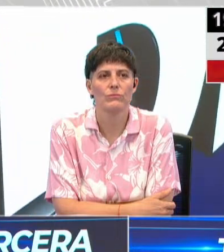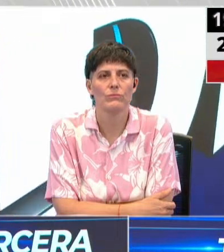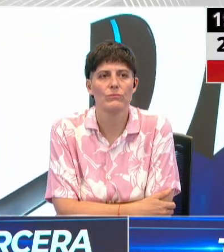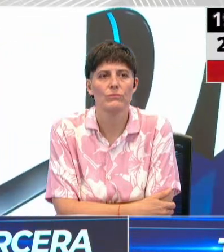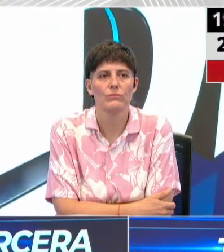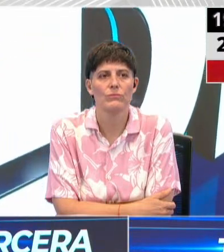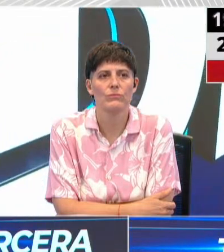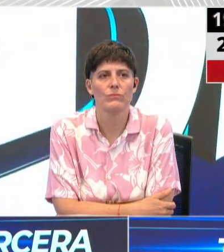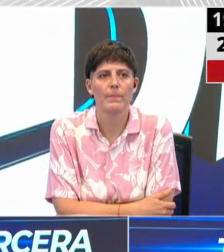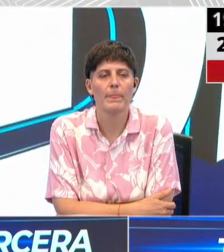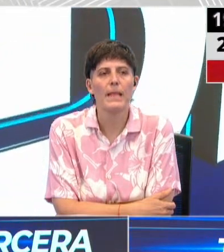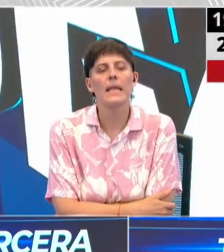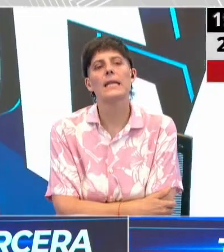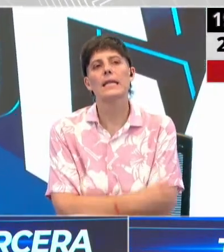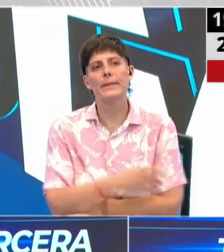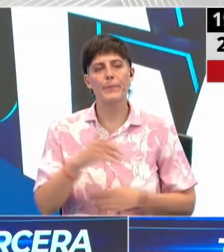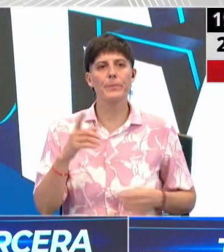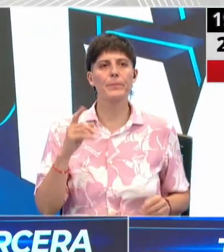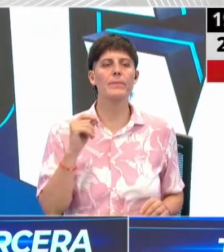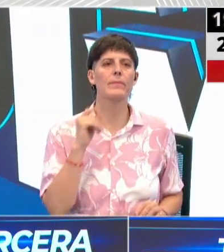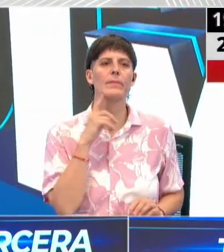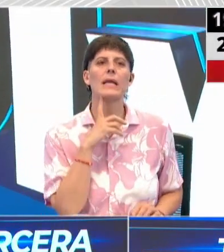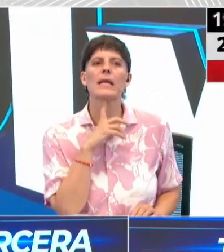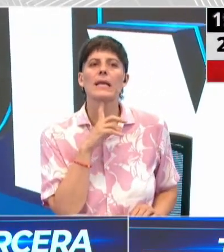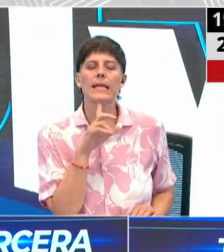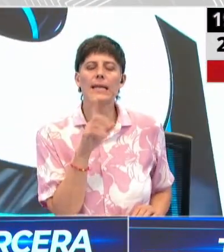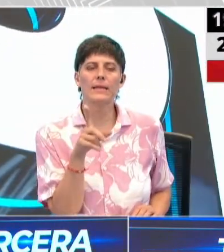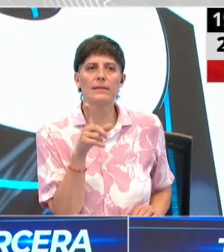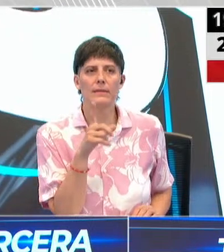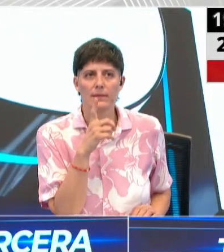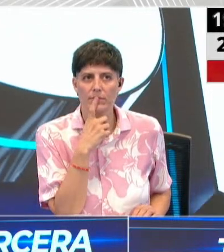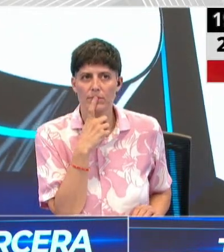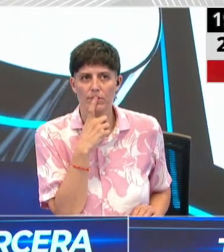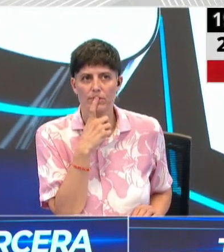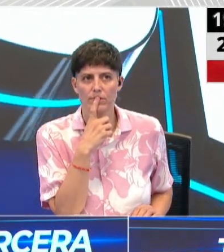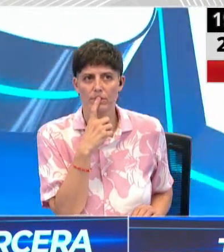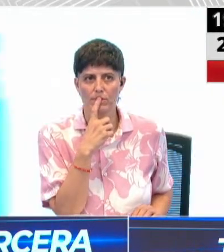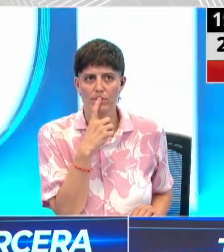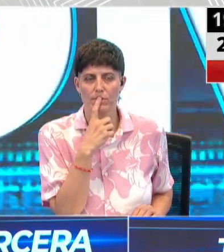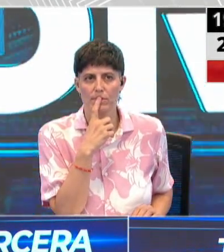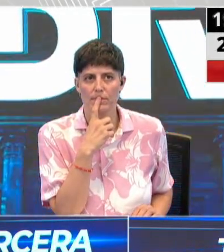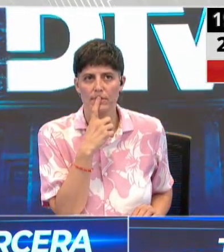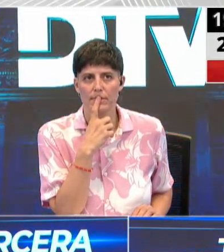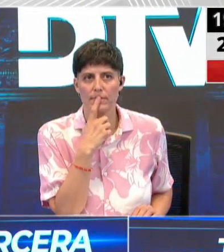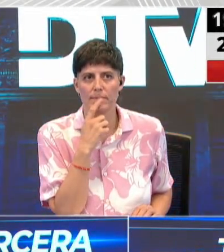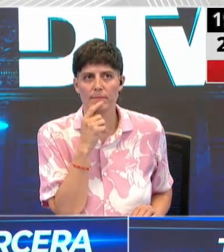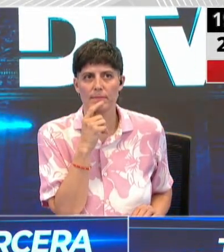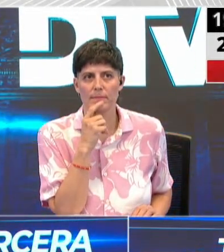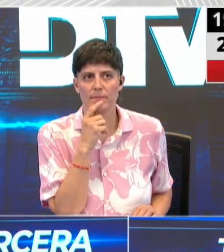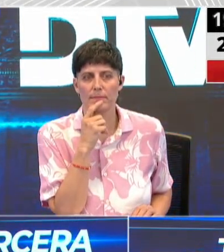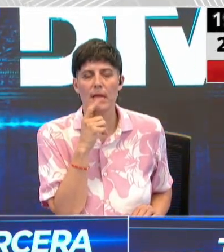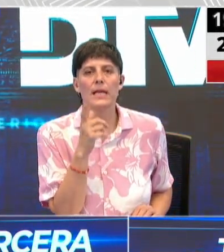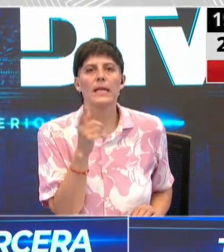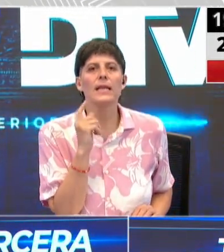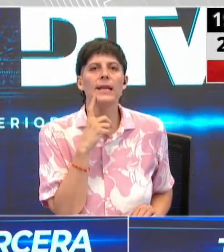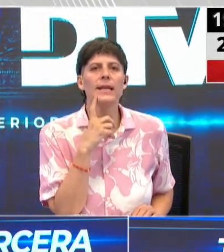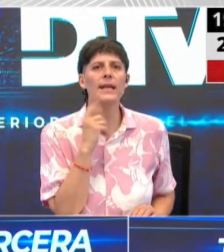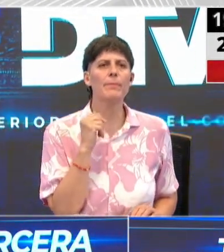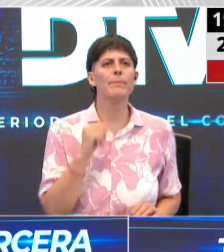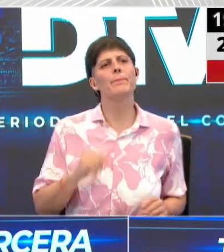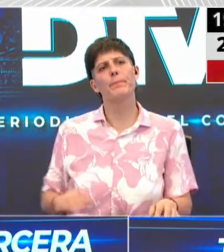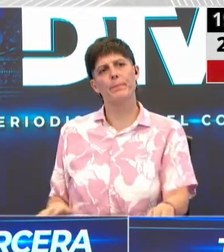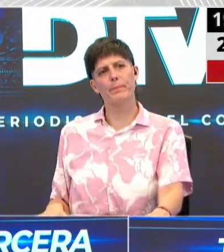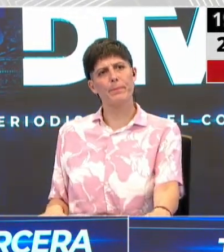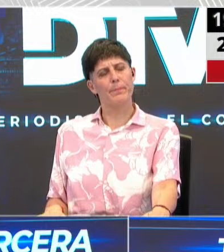pedagógico, pero creo que no estamos hablando de esas situaciones que son procesos de reivindicaciones y acciones familiares.